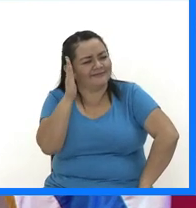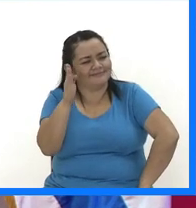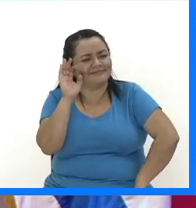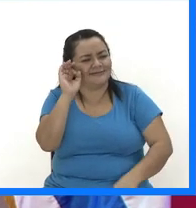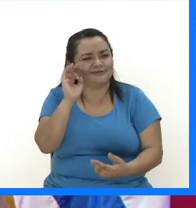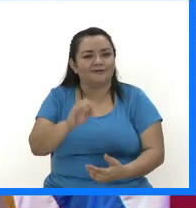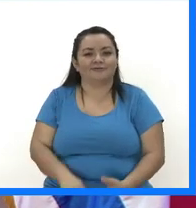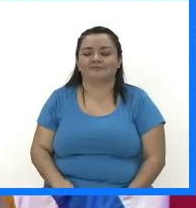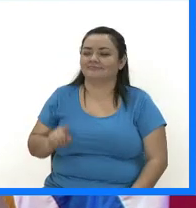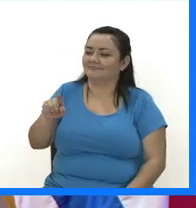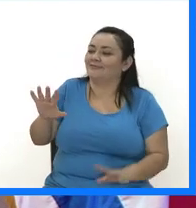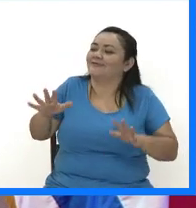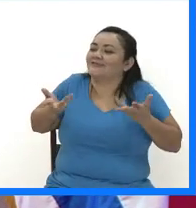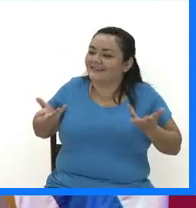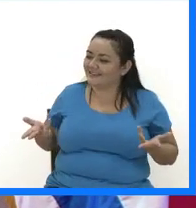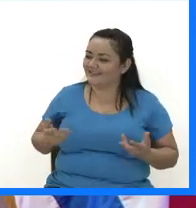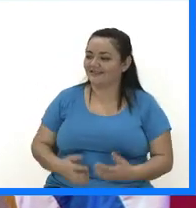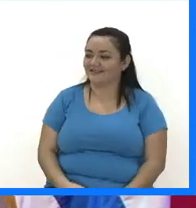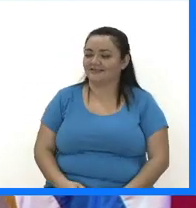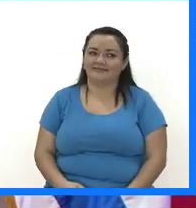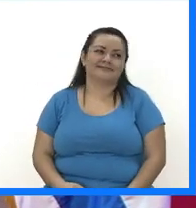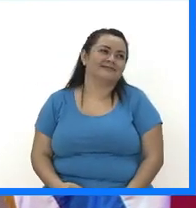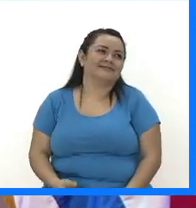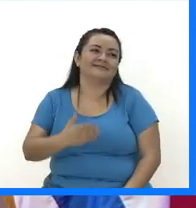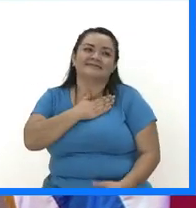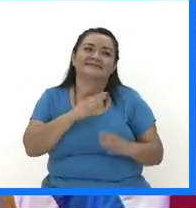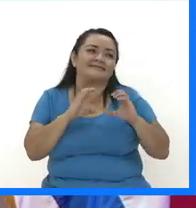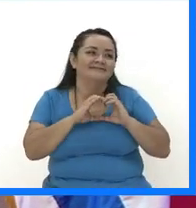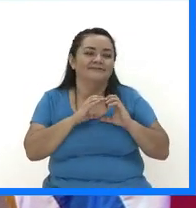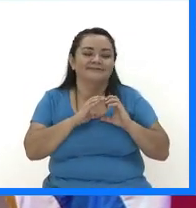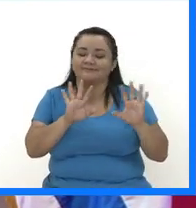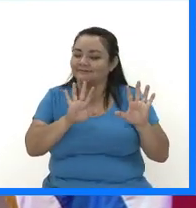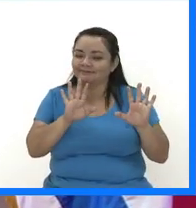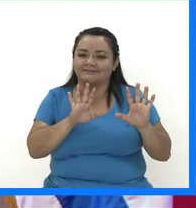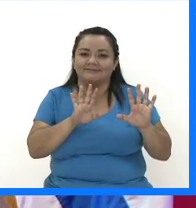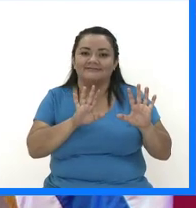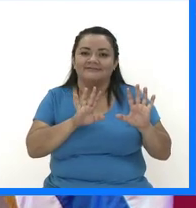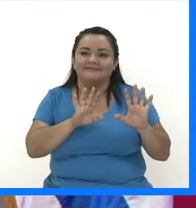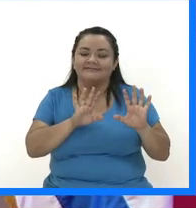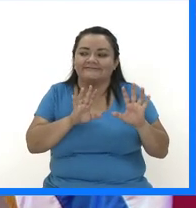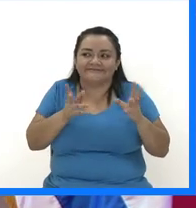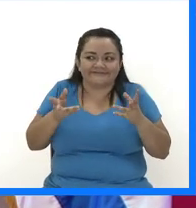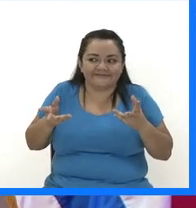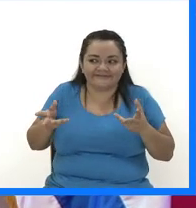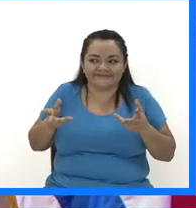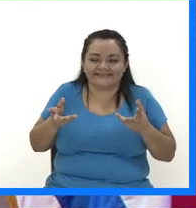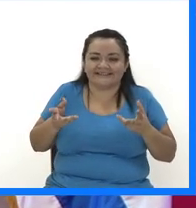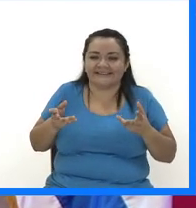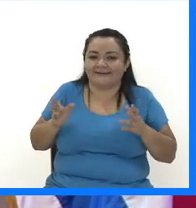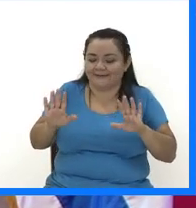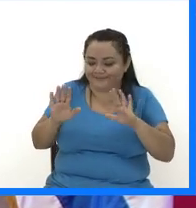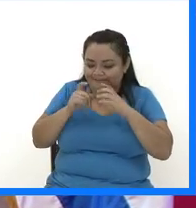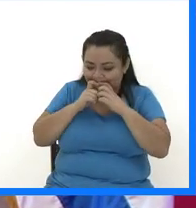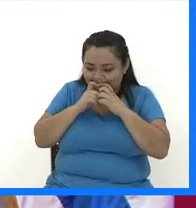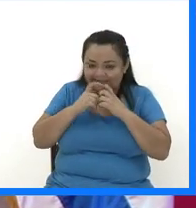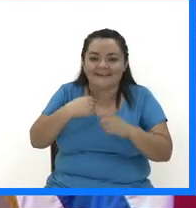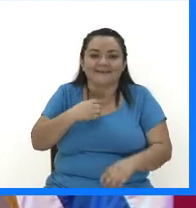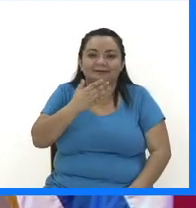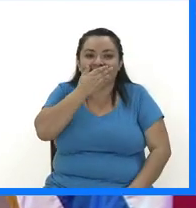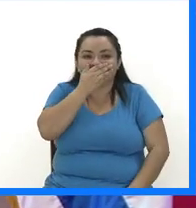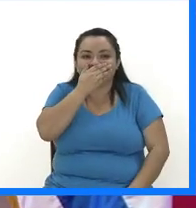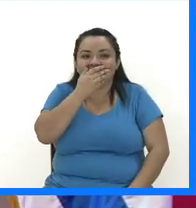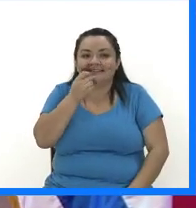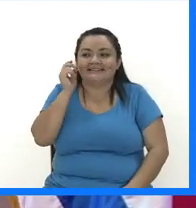tengo la voluntad porque no porque hay algo aquí en mi corazón y digo yo señor parate que hago me río